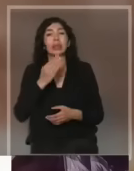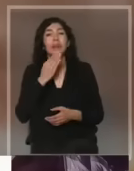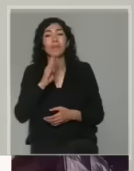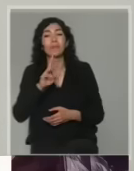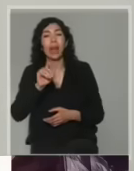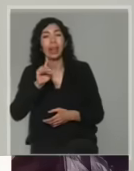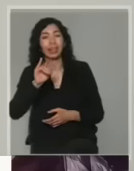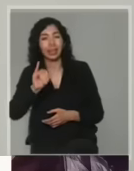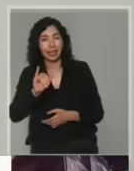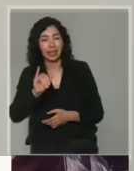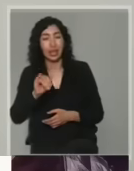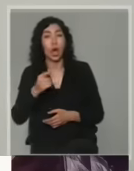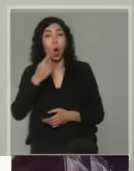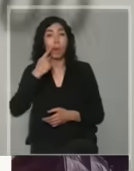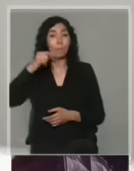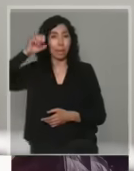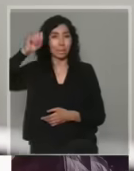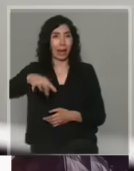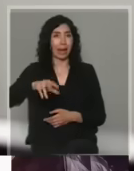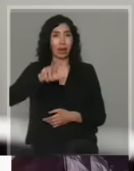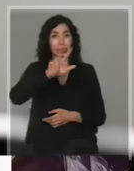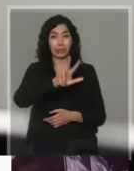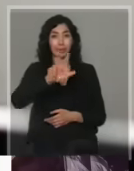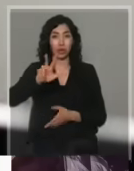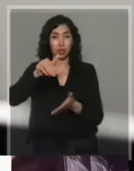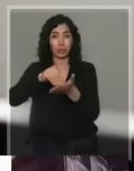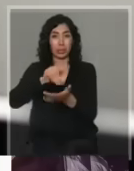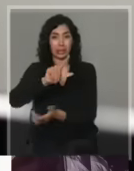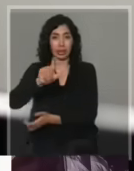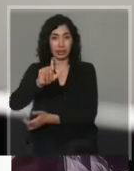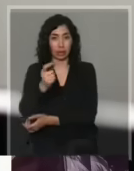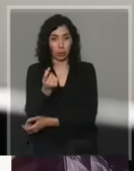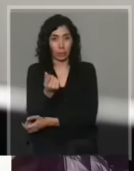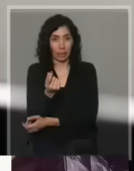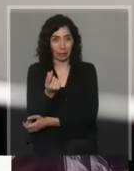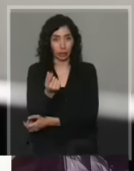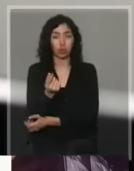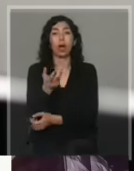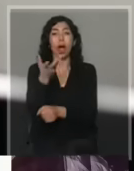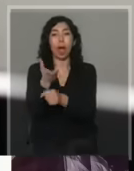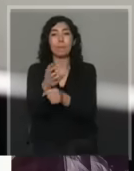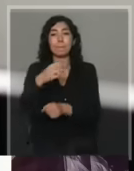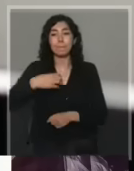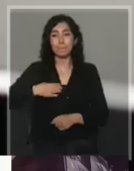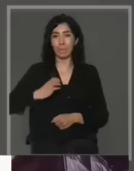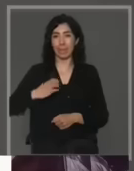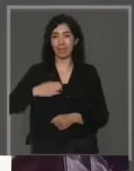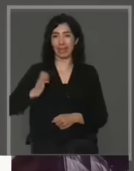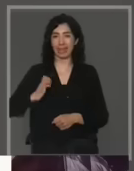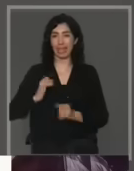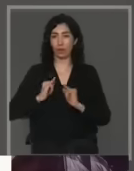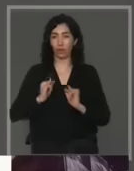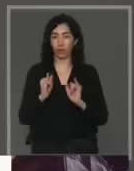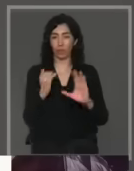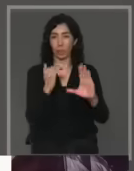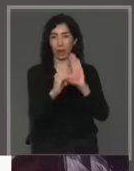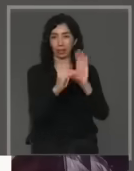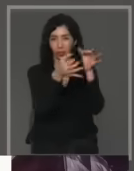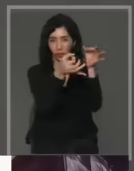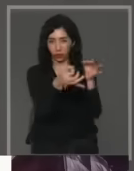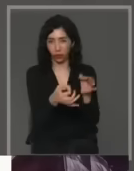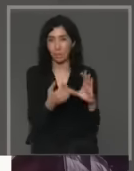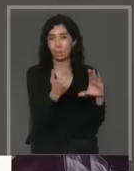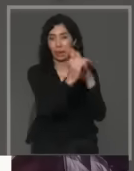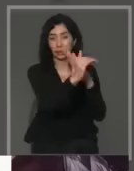88.700.000 pesos en efectivo, según consta en un informe de la PDI evacuado a la Fiscalía. Tras ese